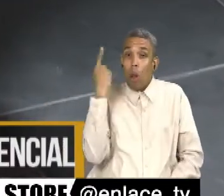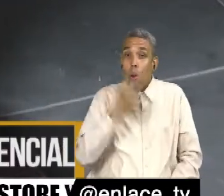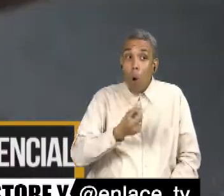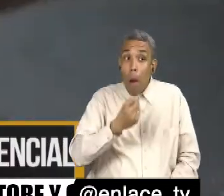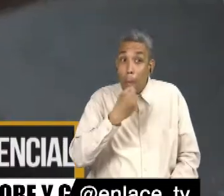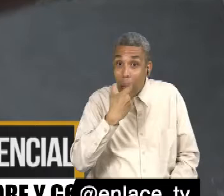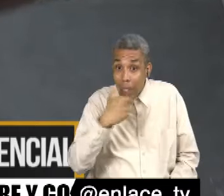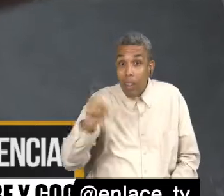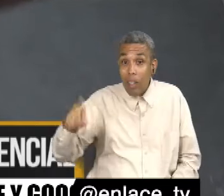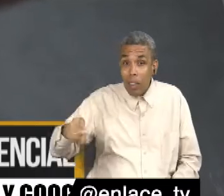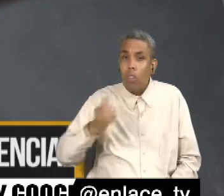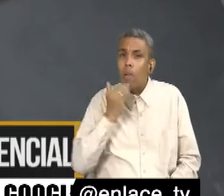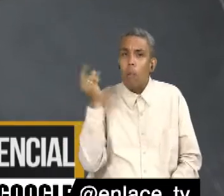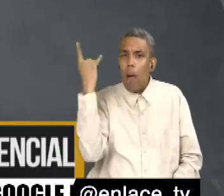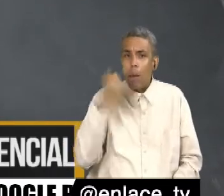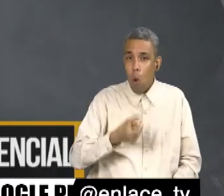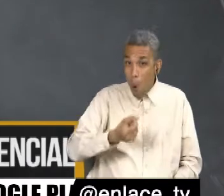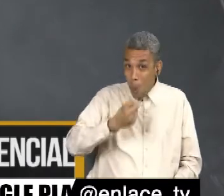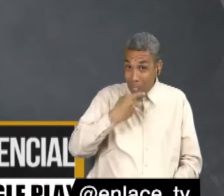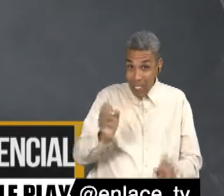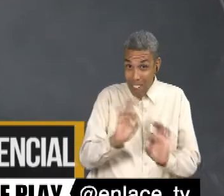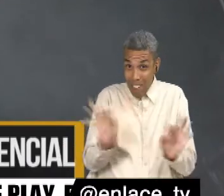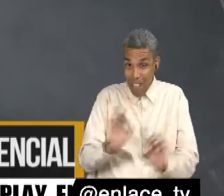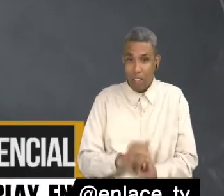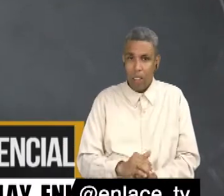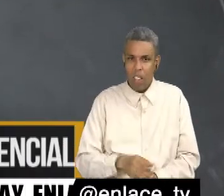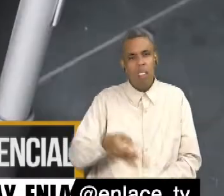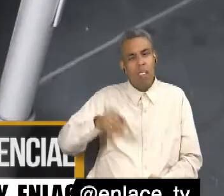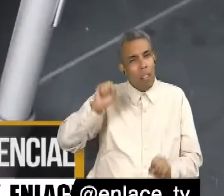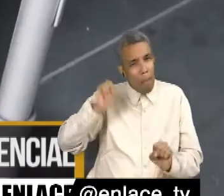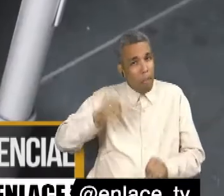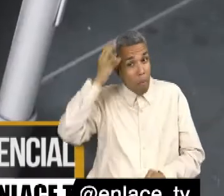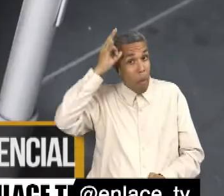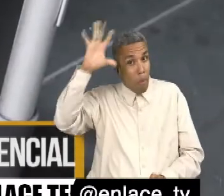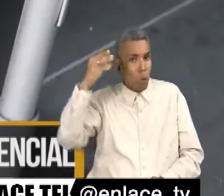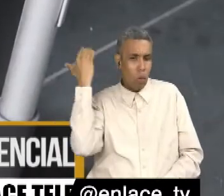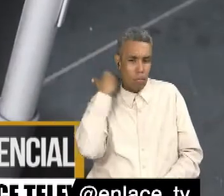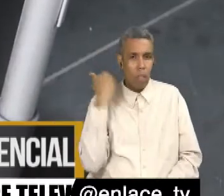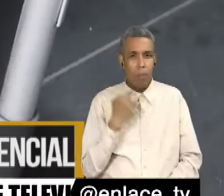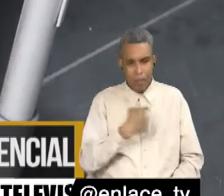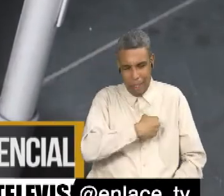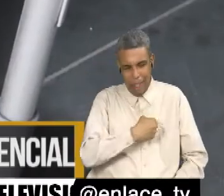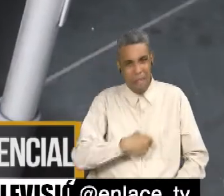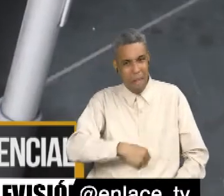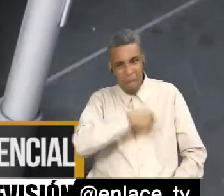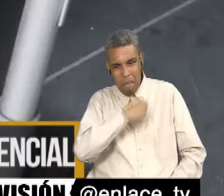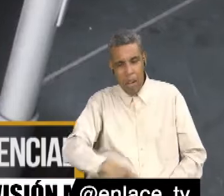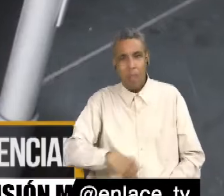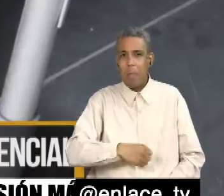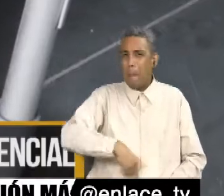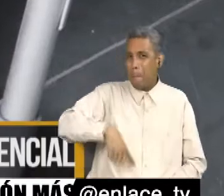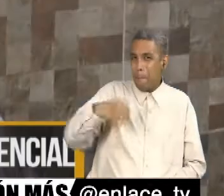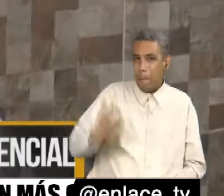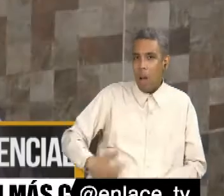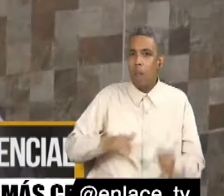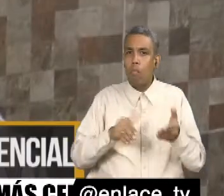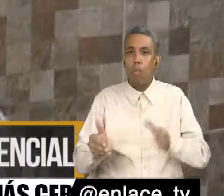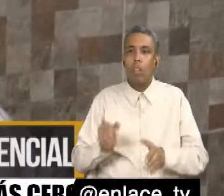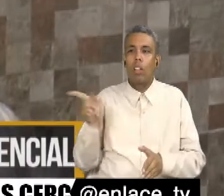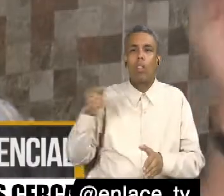entonces lo que Andisalud quiere es que me mochen el pie, la pierna y que me muera, no es más. Yo le digo a